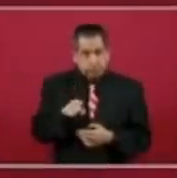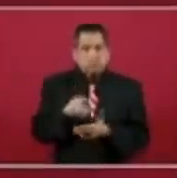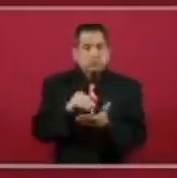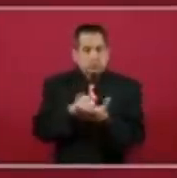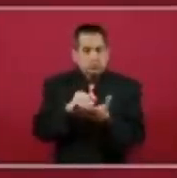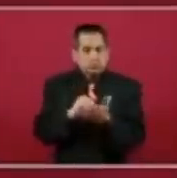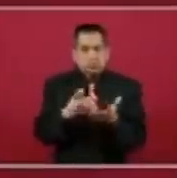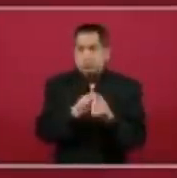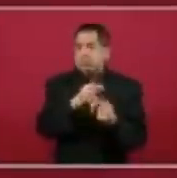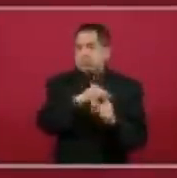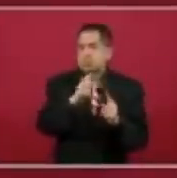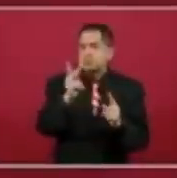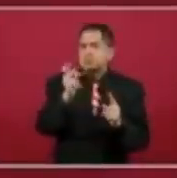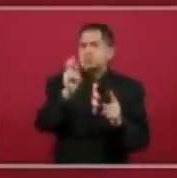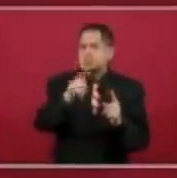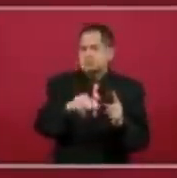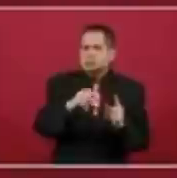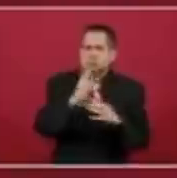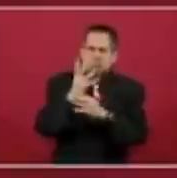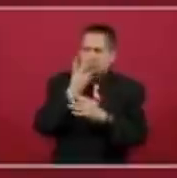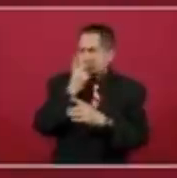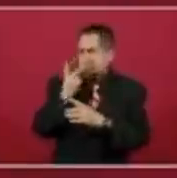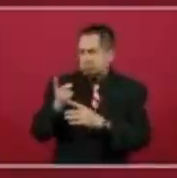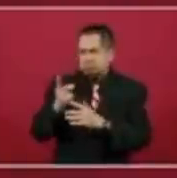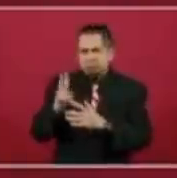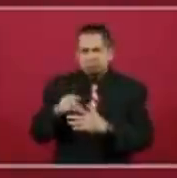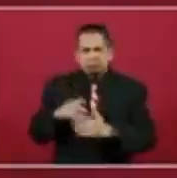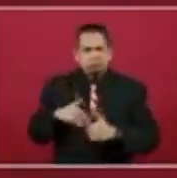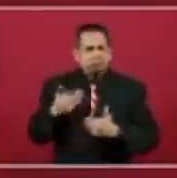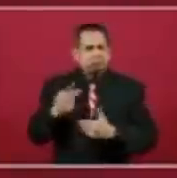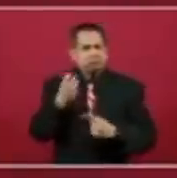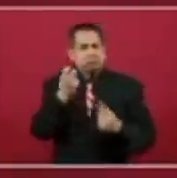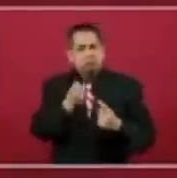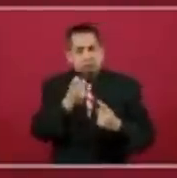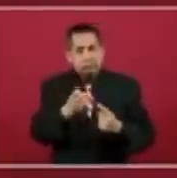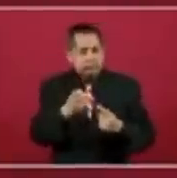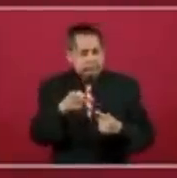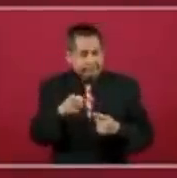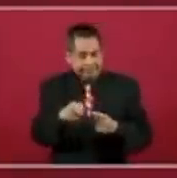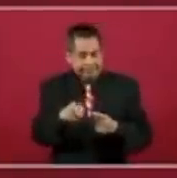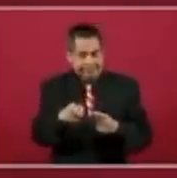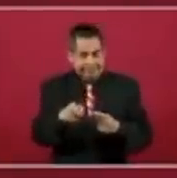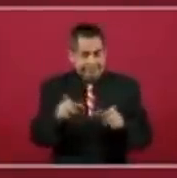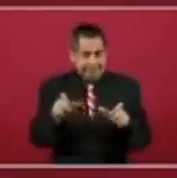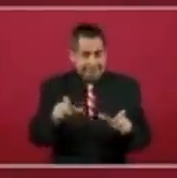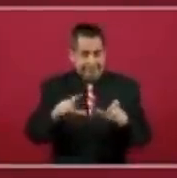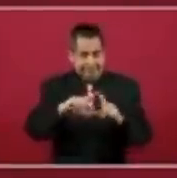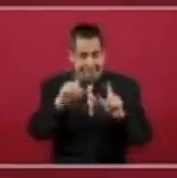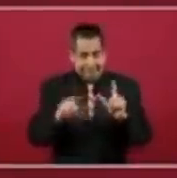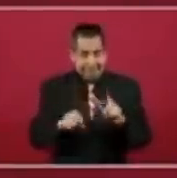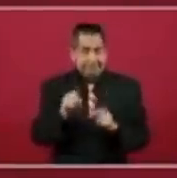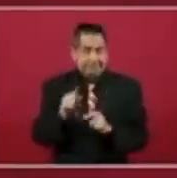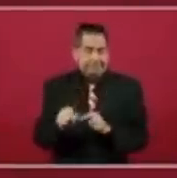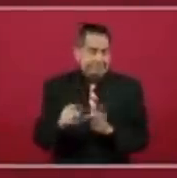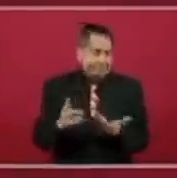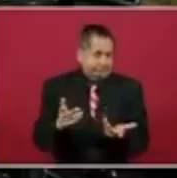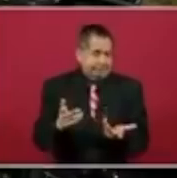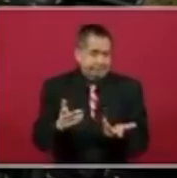perteneciendo al PAN, dice, es que esto es lo que